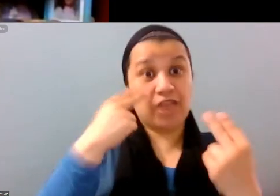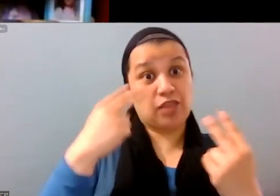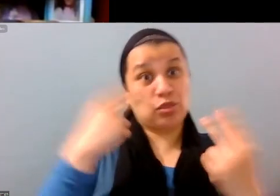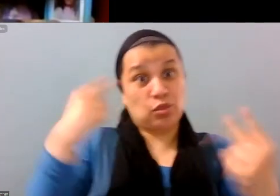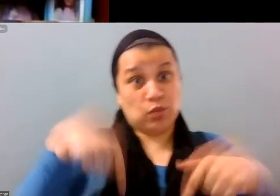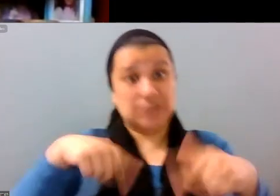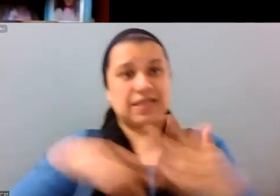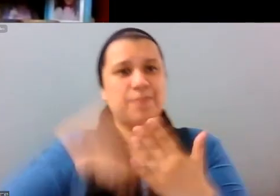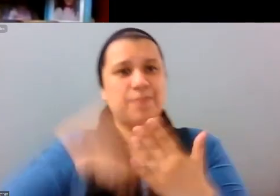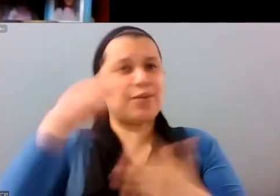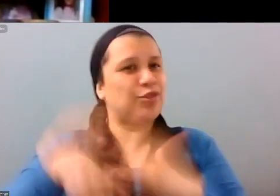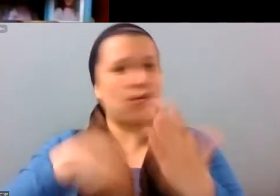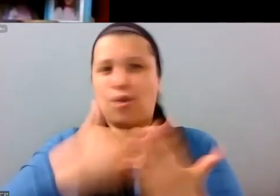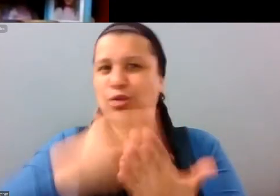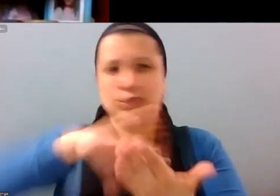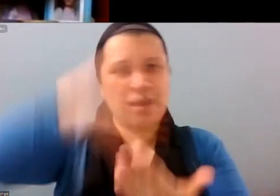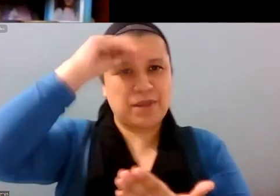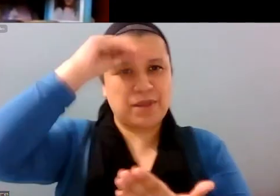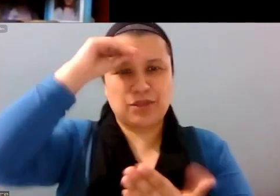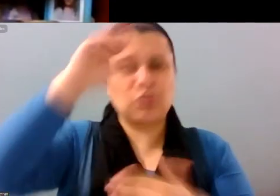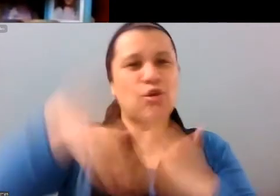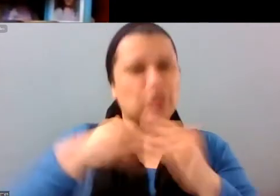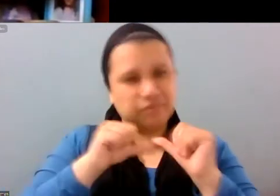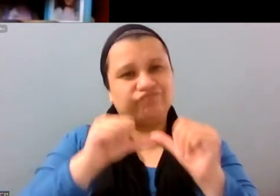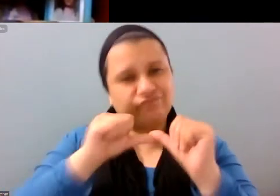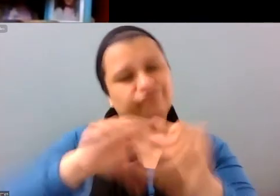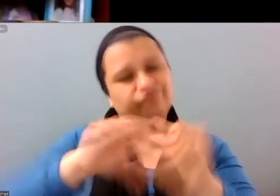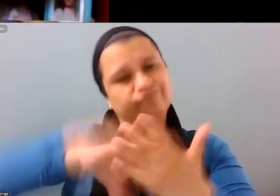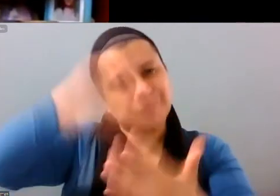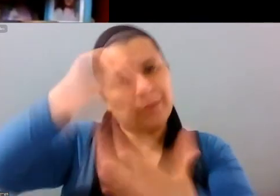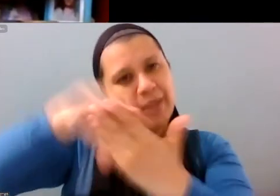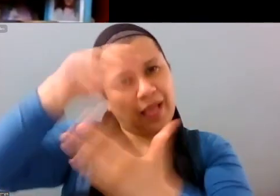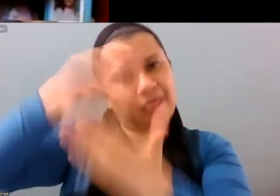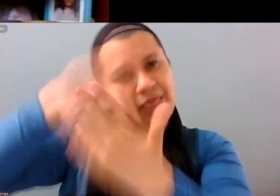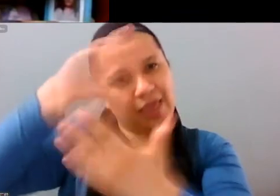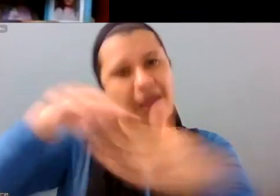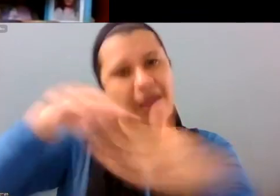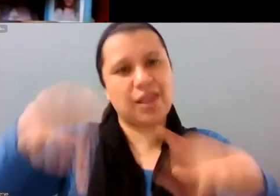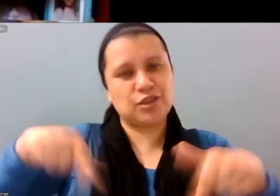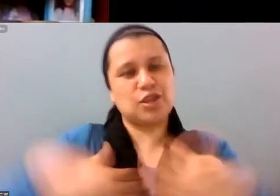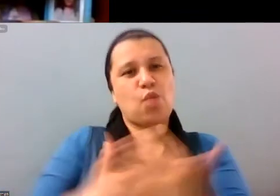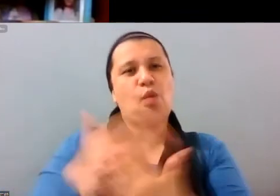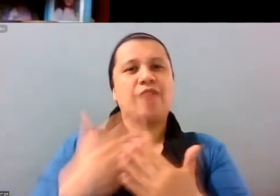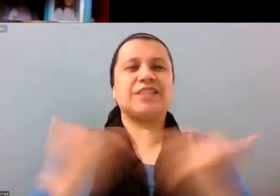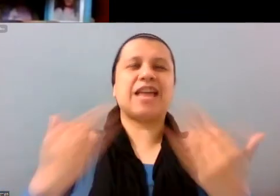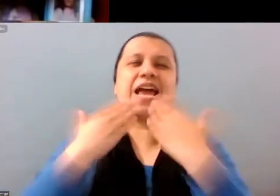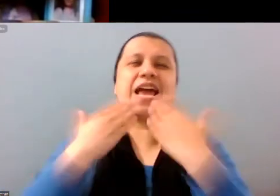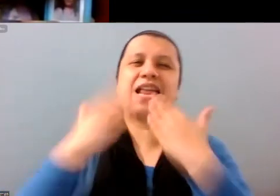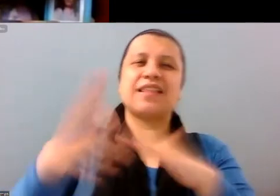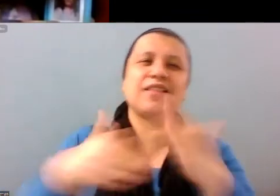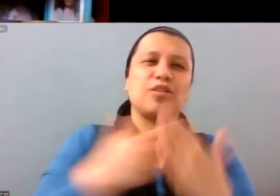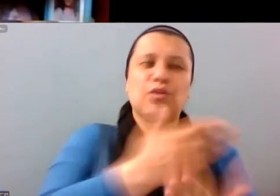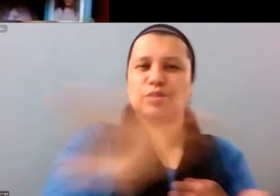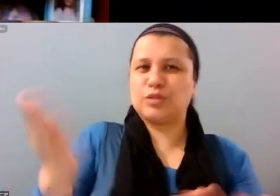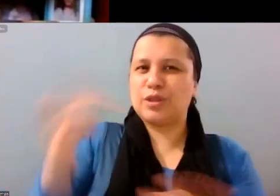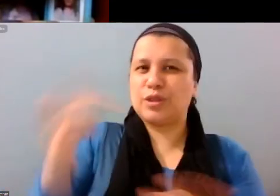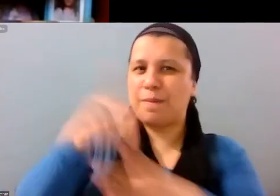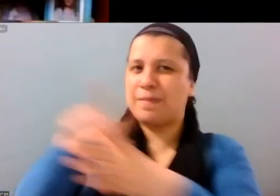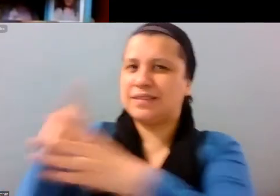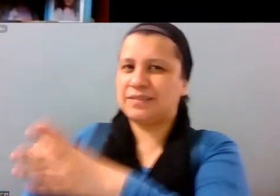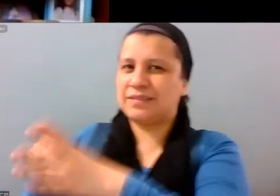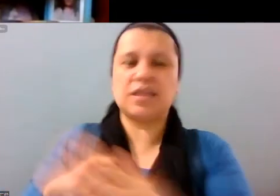aprender todos estamos aprendiendo en esta nueva en estos nuevos escenarios agradecerles a todos la participación voy a